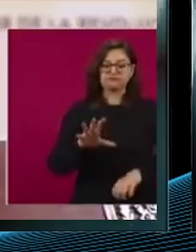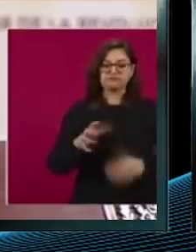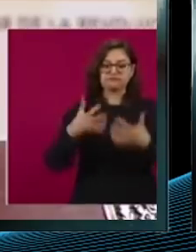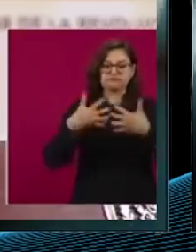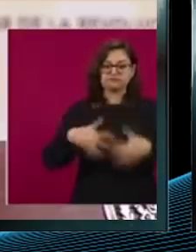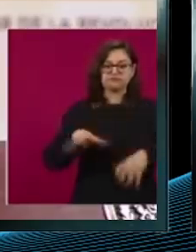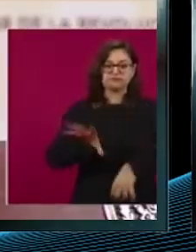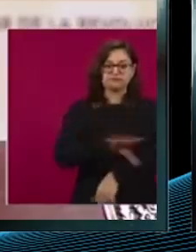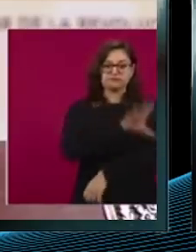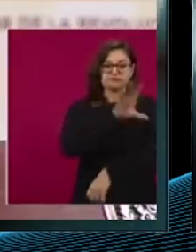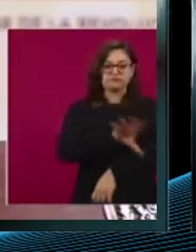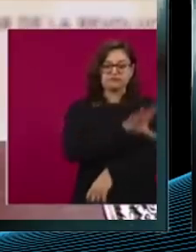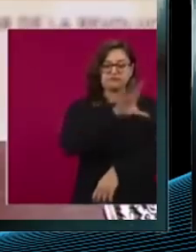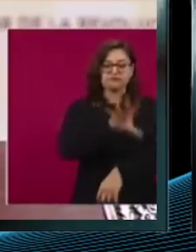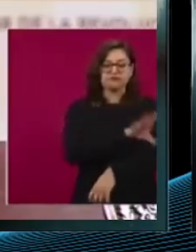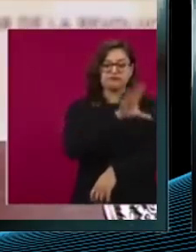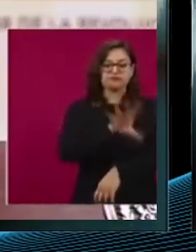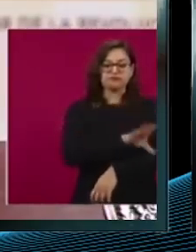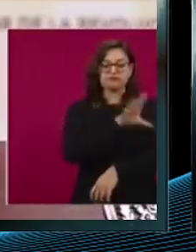del país,